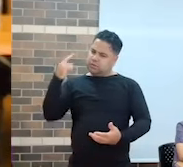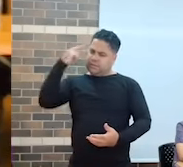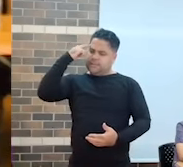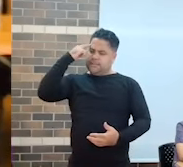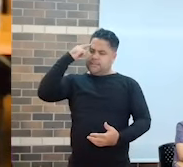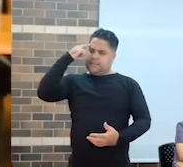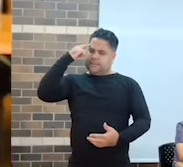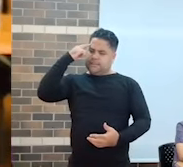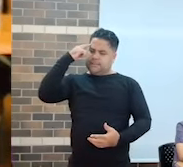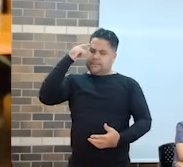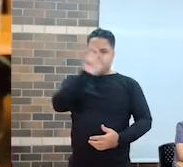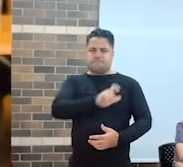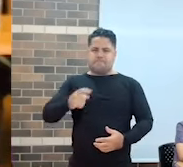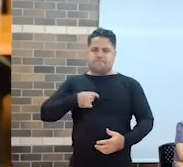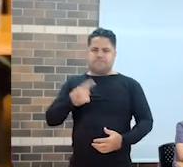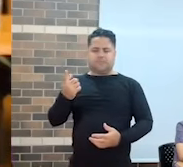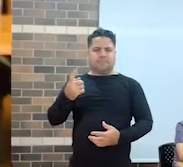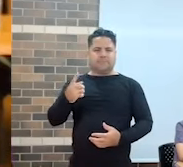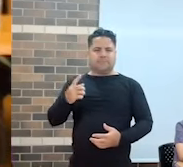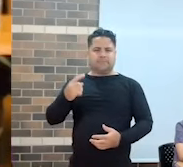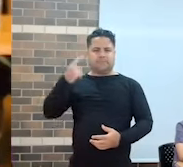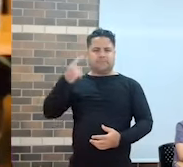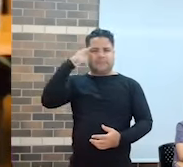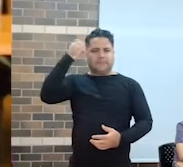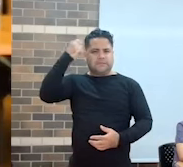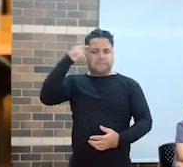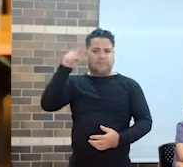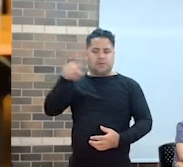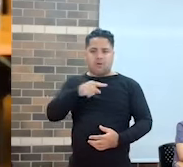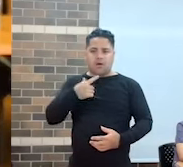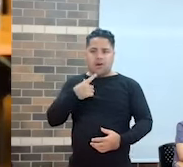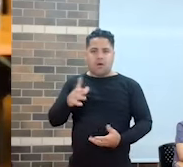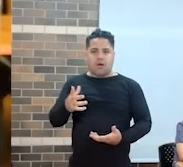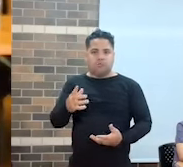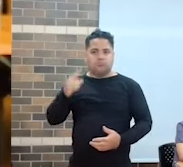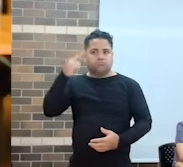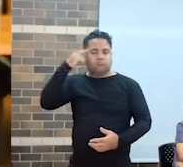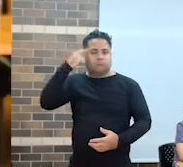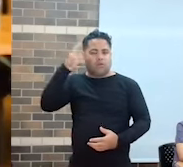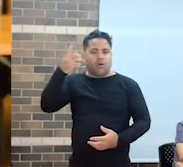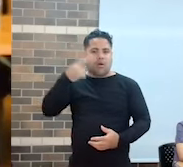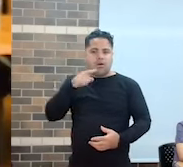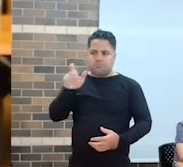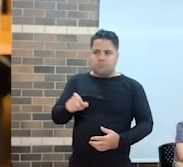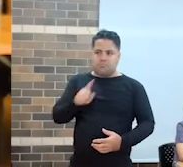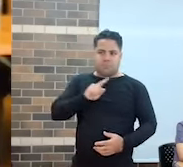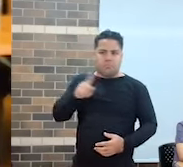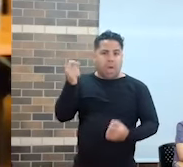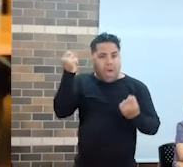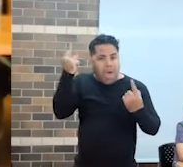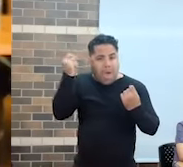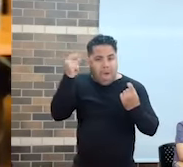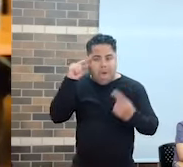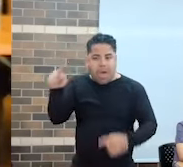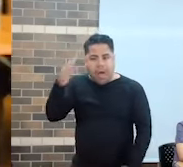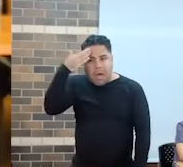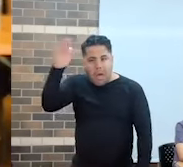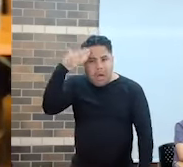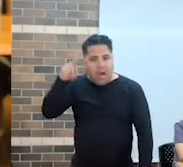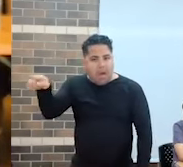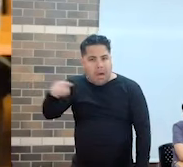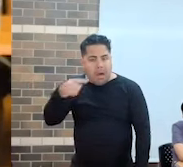como una cantidad de categorías sociales con las que he pensado normalmente la discapacidad intelectual, como personas que no comprenden, que no hacen,